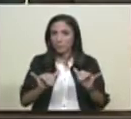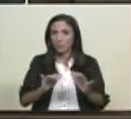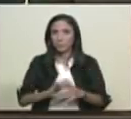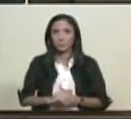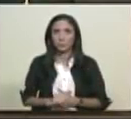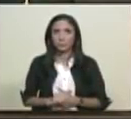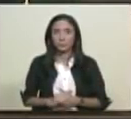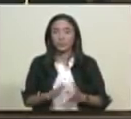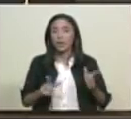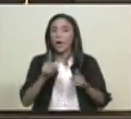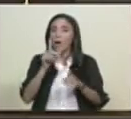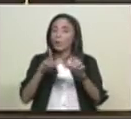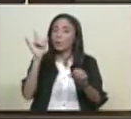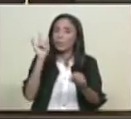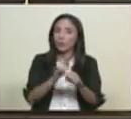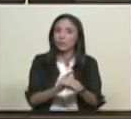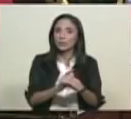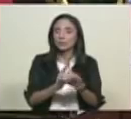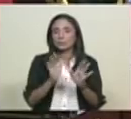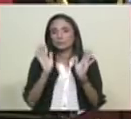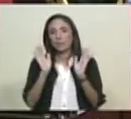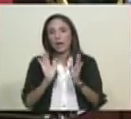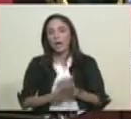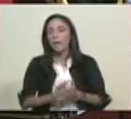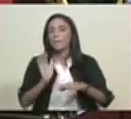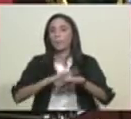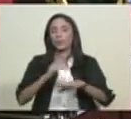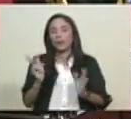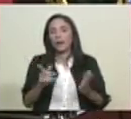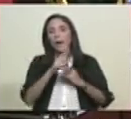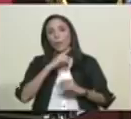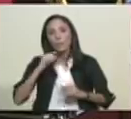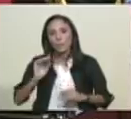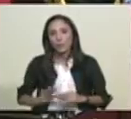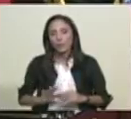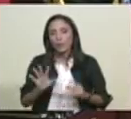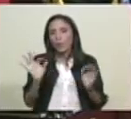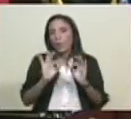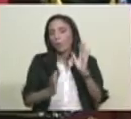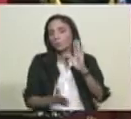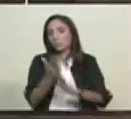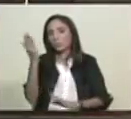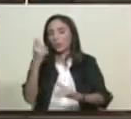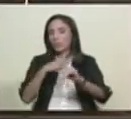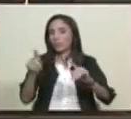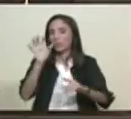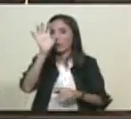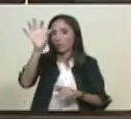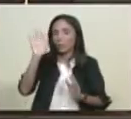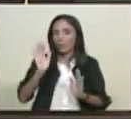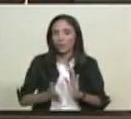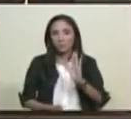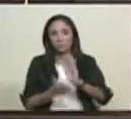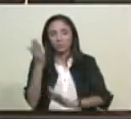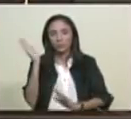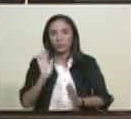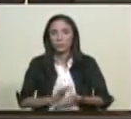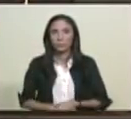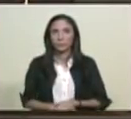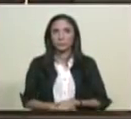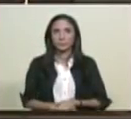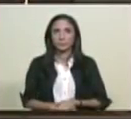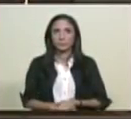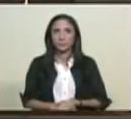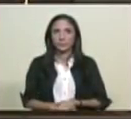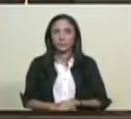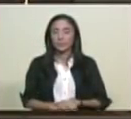Quienes faltan es porque se fueron. Y podríamos cantarle la canción aquella, ¿verdad? El